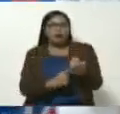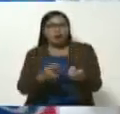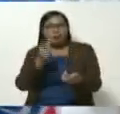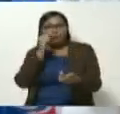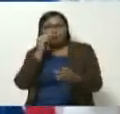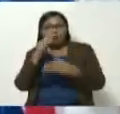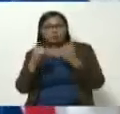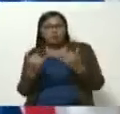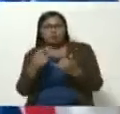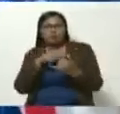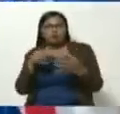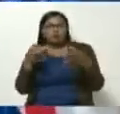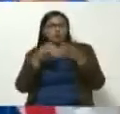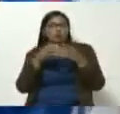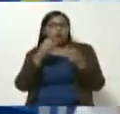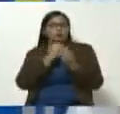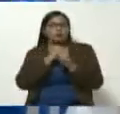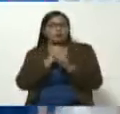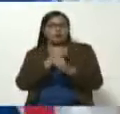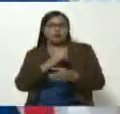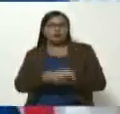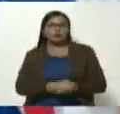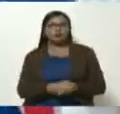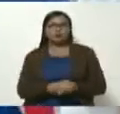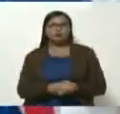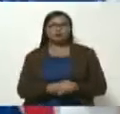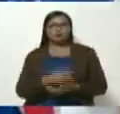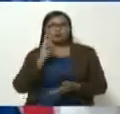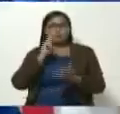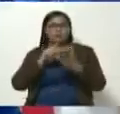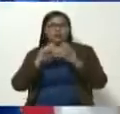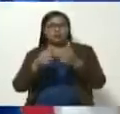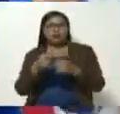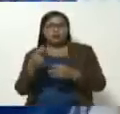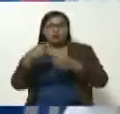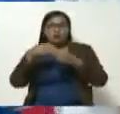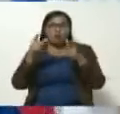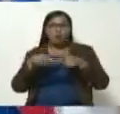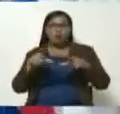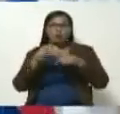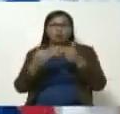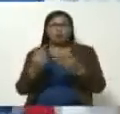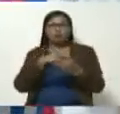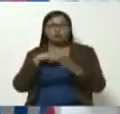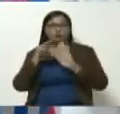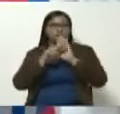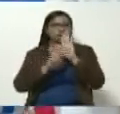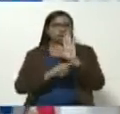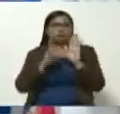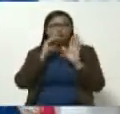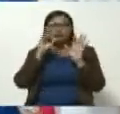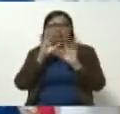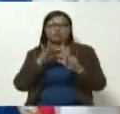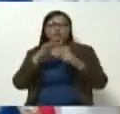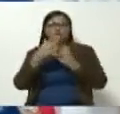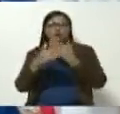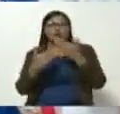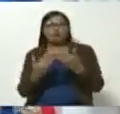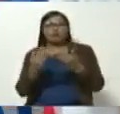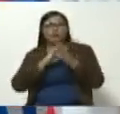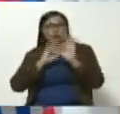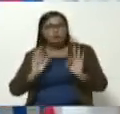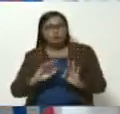nuestras hermanas de la clase trabajadora entrara a instalaciones que no cumple con las condiciones